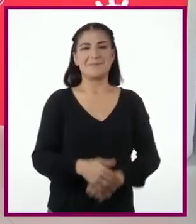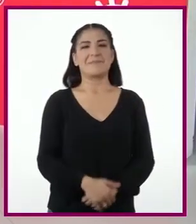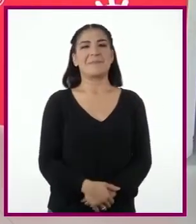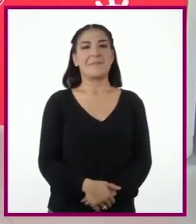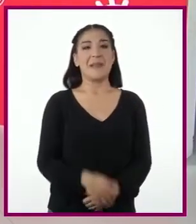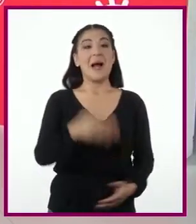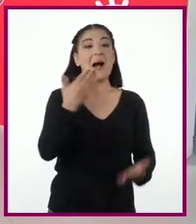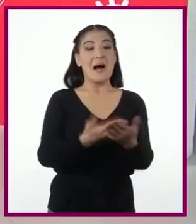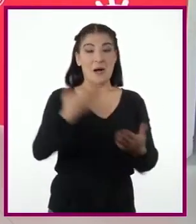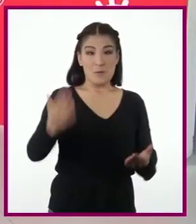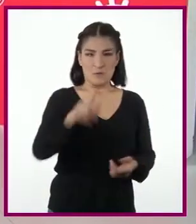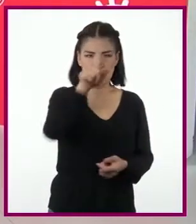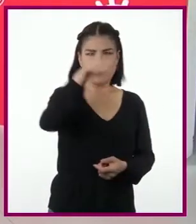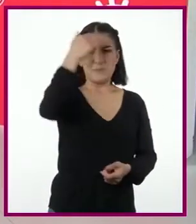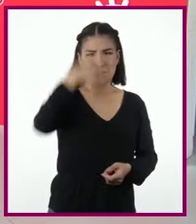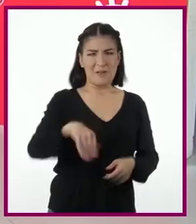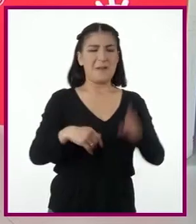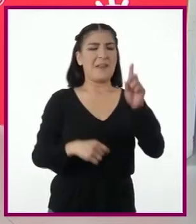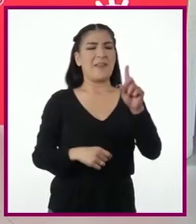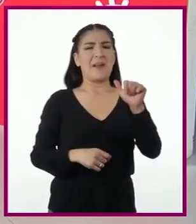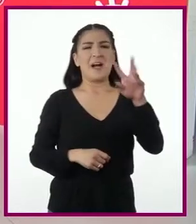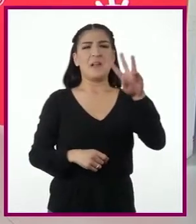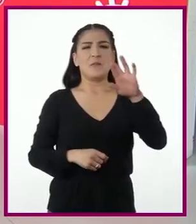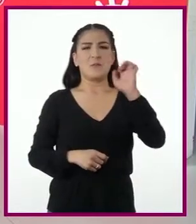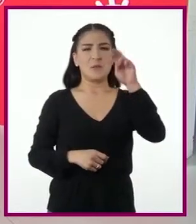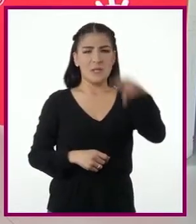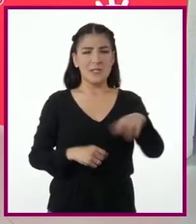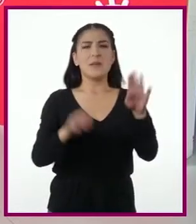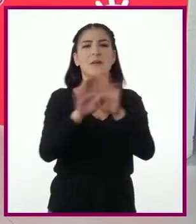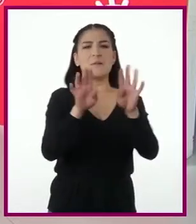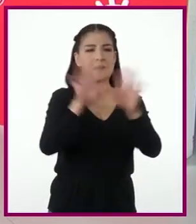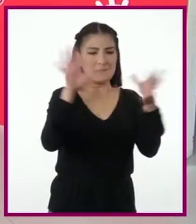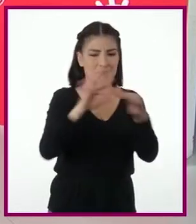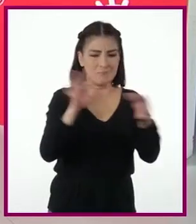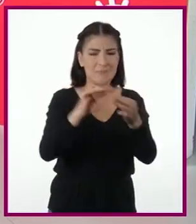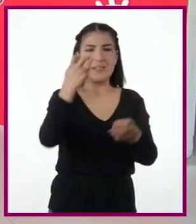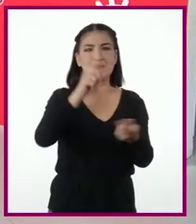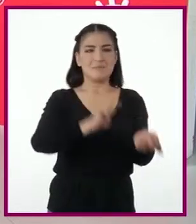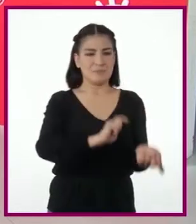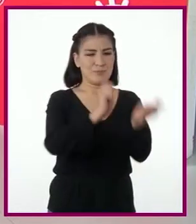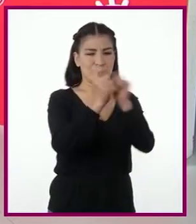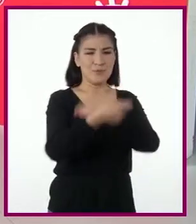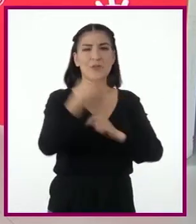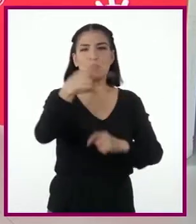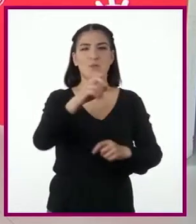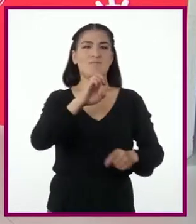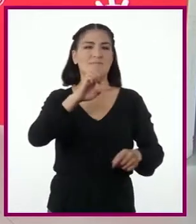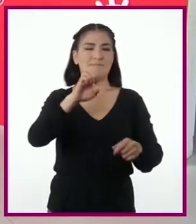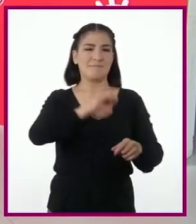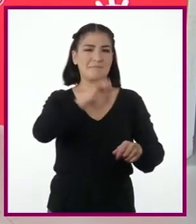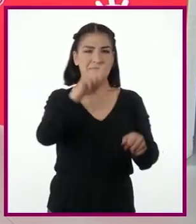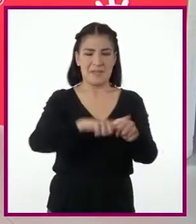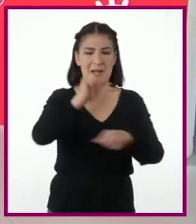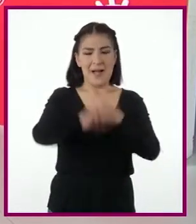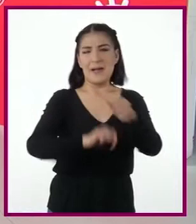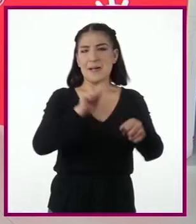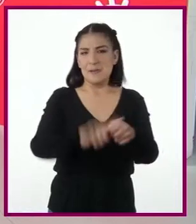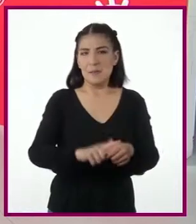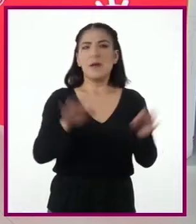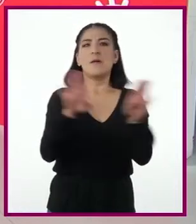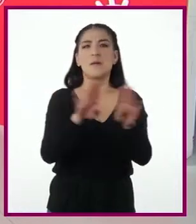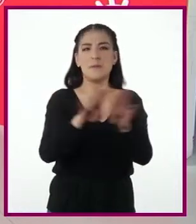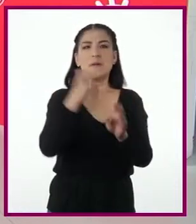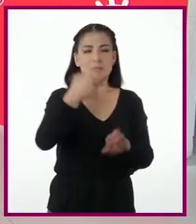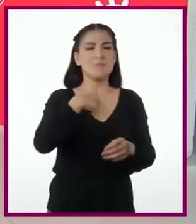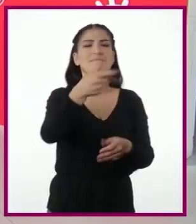Ahora que sabes que Darwin enfocó su trabajo y vida en la explicación de la evolución de las especies, te contaré un poco acerca de él y un viaje